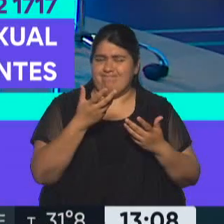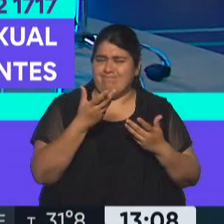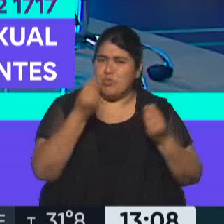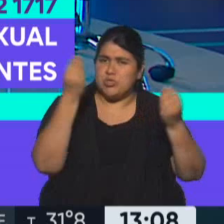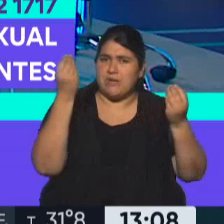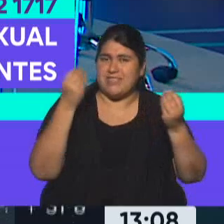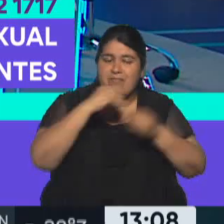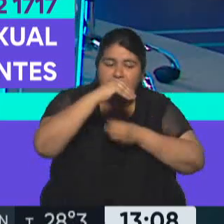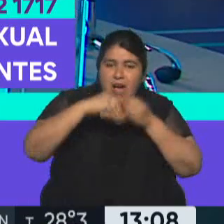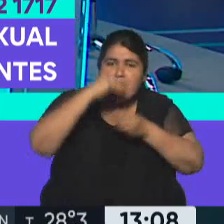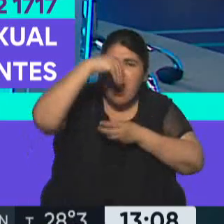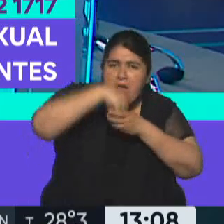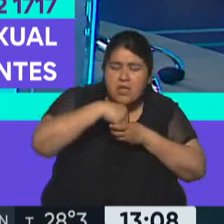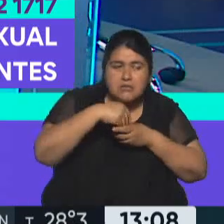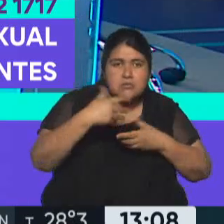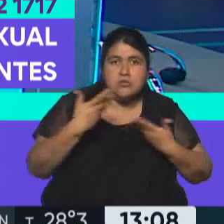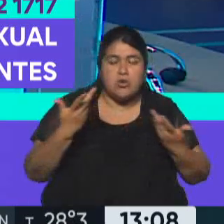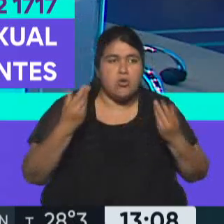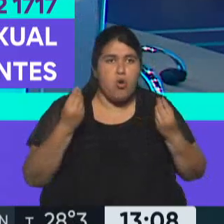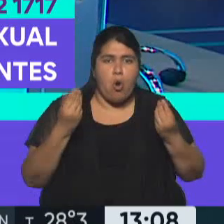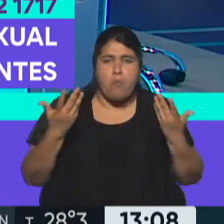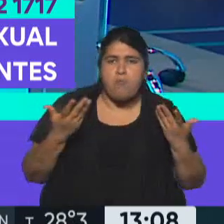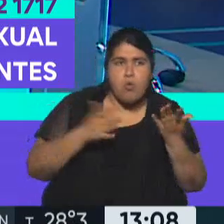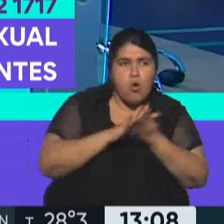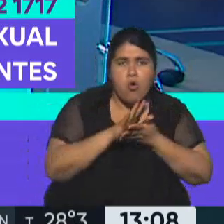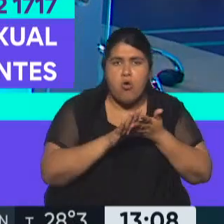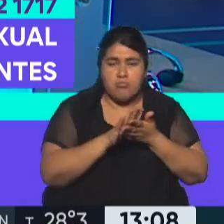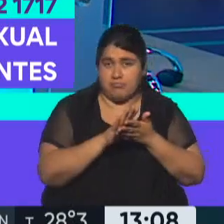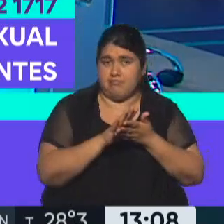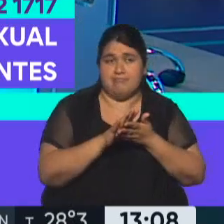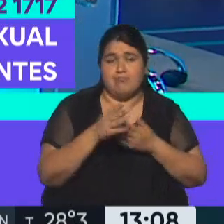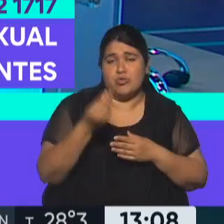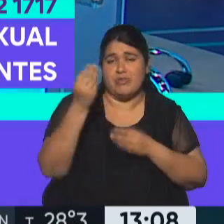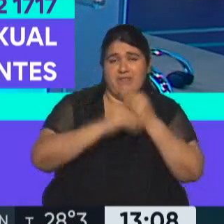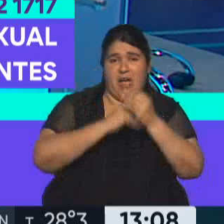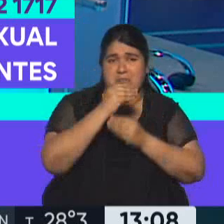da intrafamiliar y esto genera que la familia tenga estos mecanismos de negación